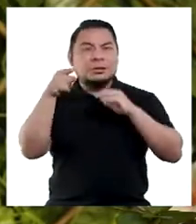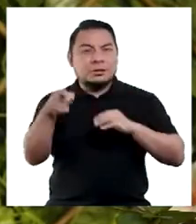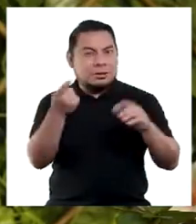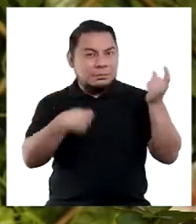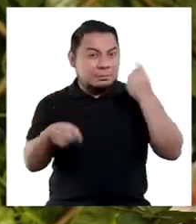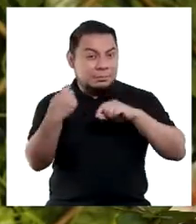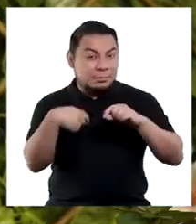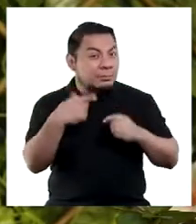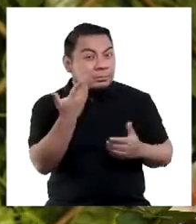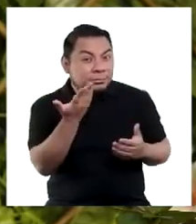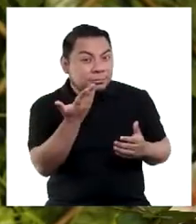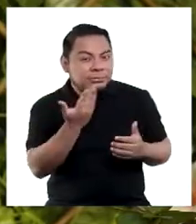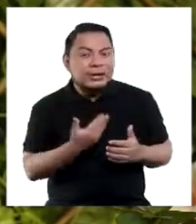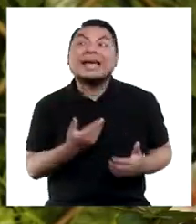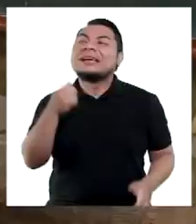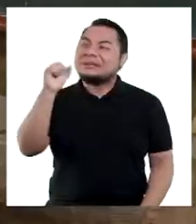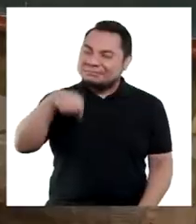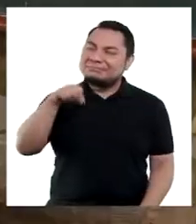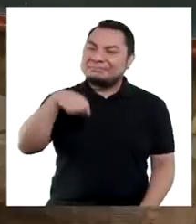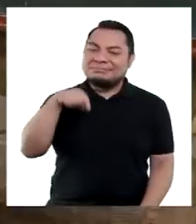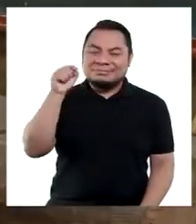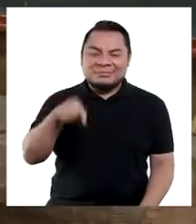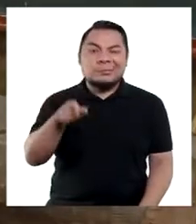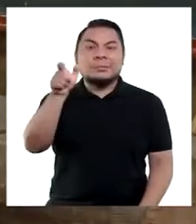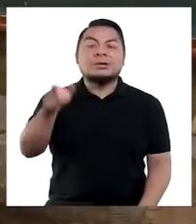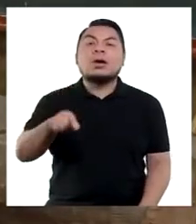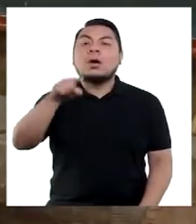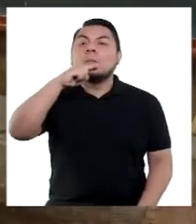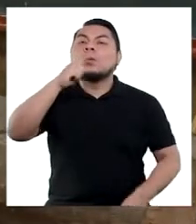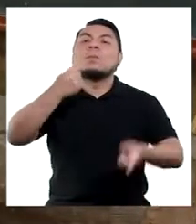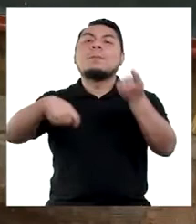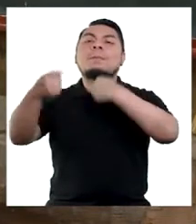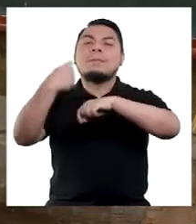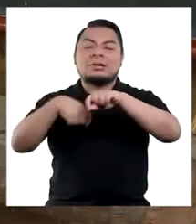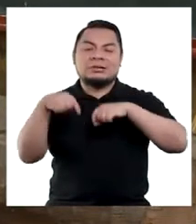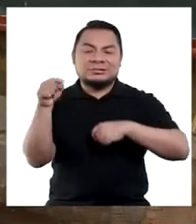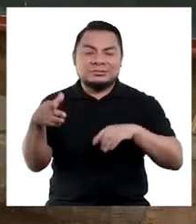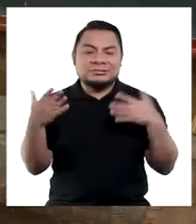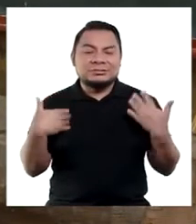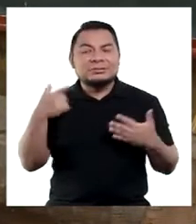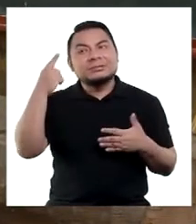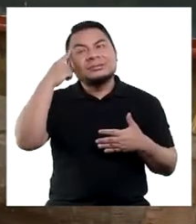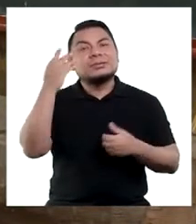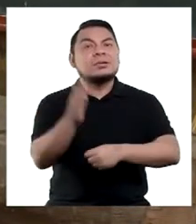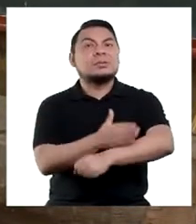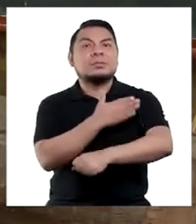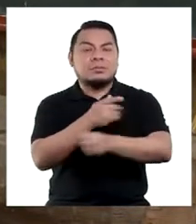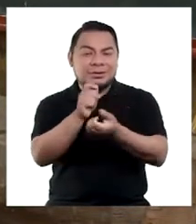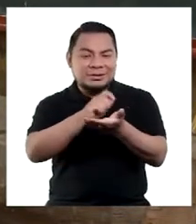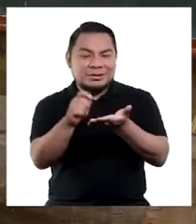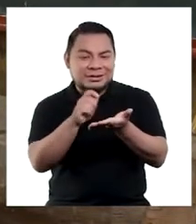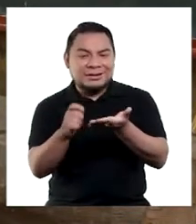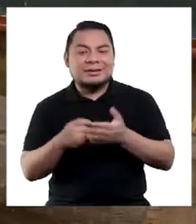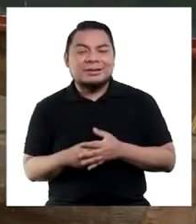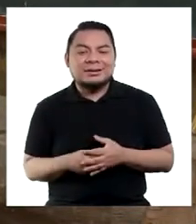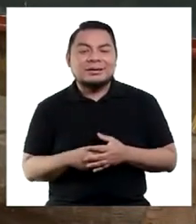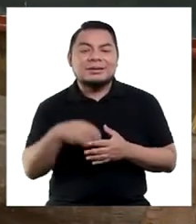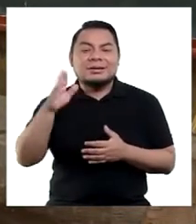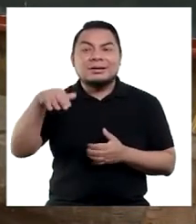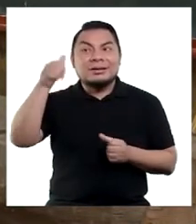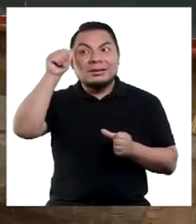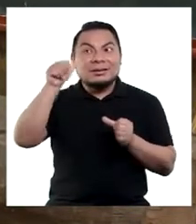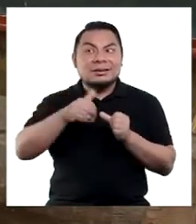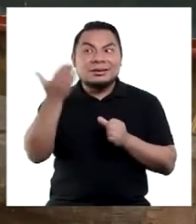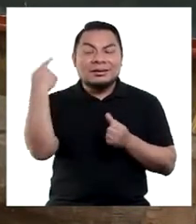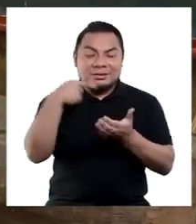parece que las vende sí matina es una vendedora y estaba componiendo una canción tipo pregunto